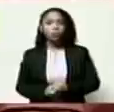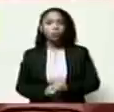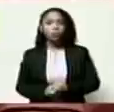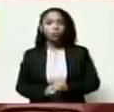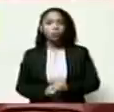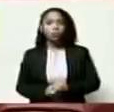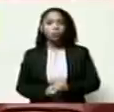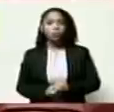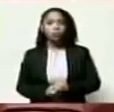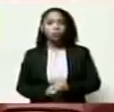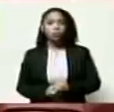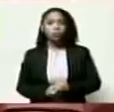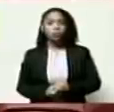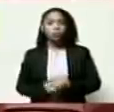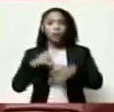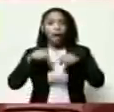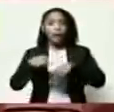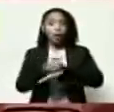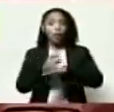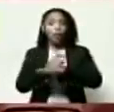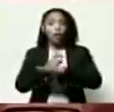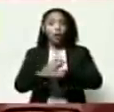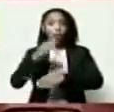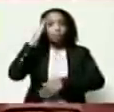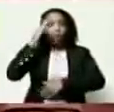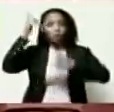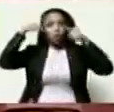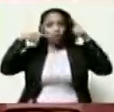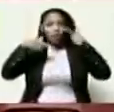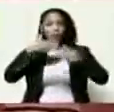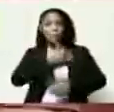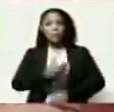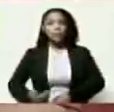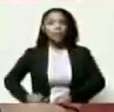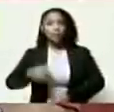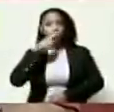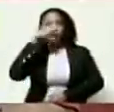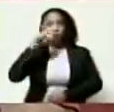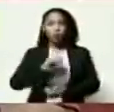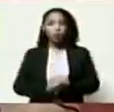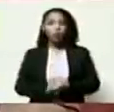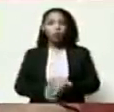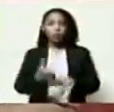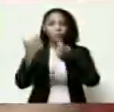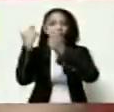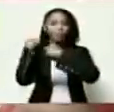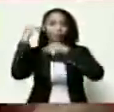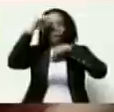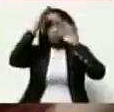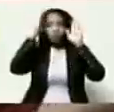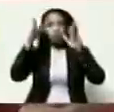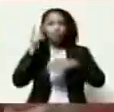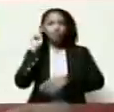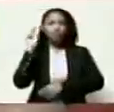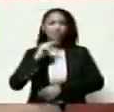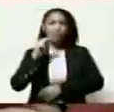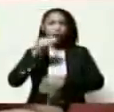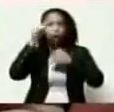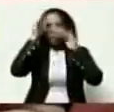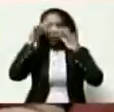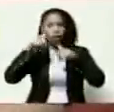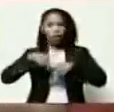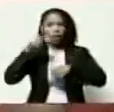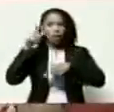Este gobierno, desde el comandante Chávez y con el presidente Nicolás Maduro, se ha encargado de atender a los que nunca atendieron en este